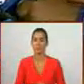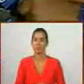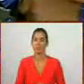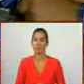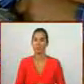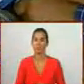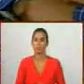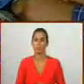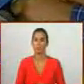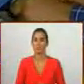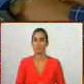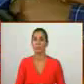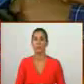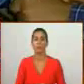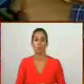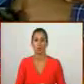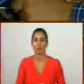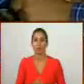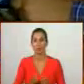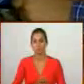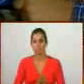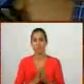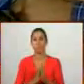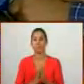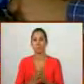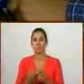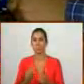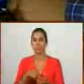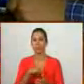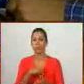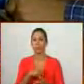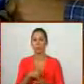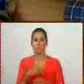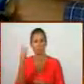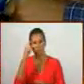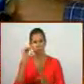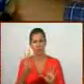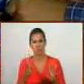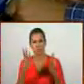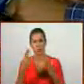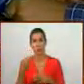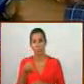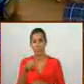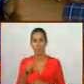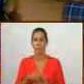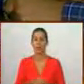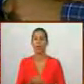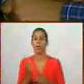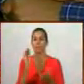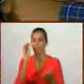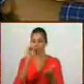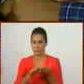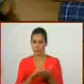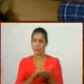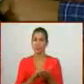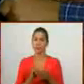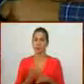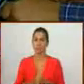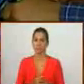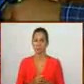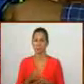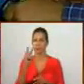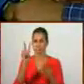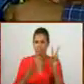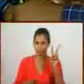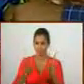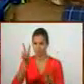líneas generales para el proceso de demarcación. Hemos quedado para el 19 de noviembre ya la